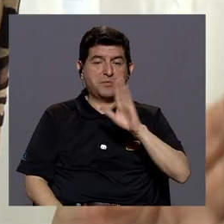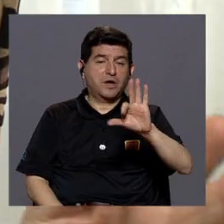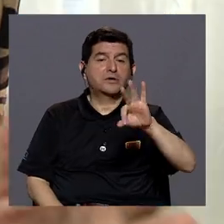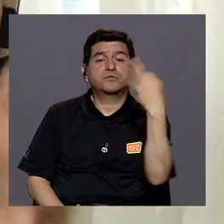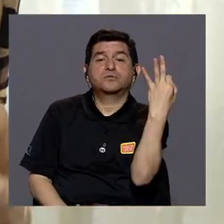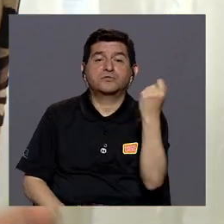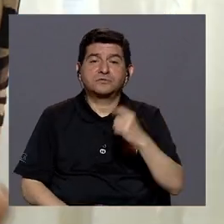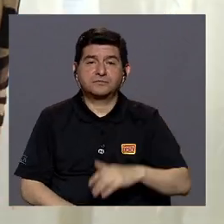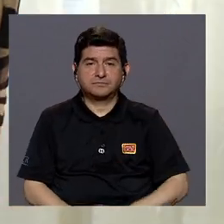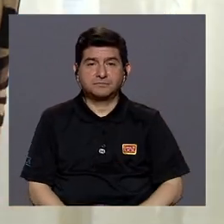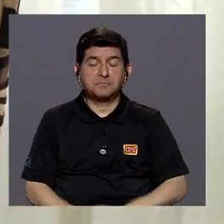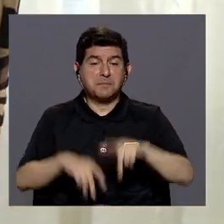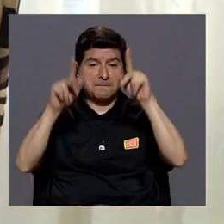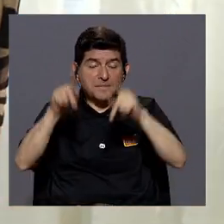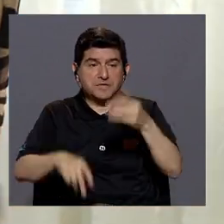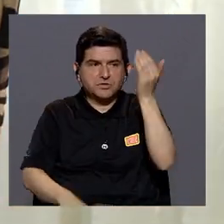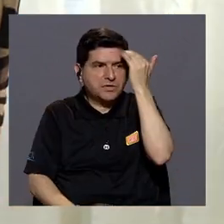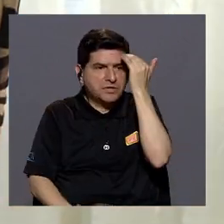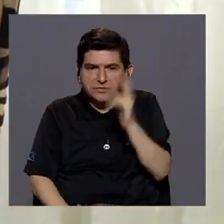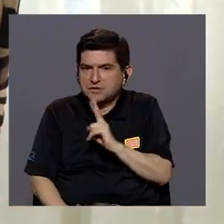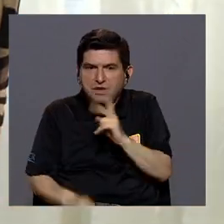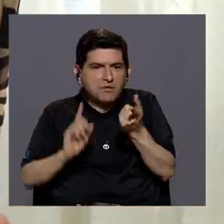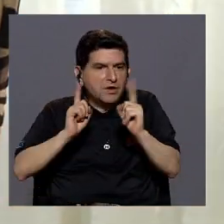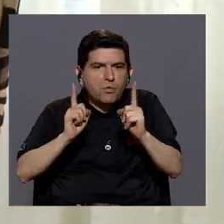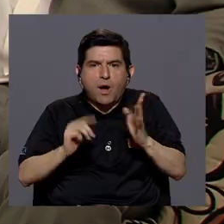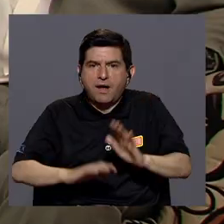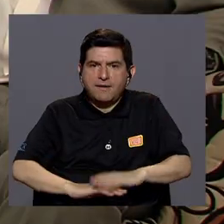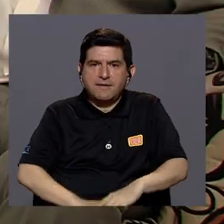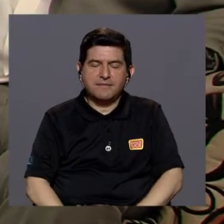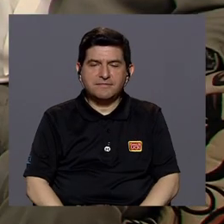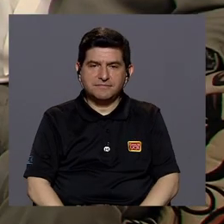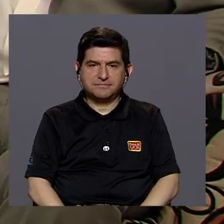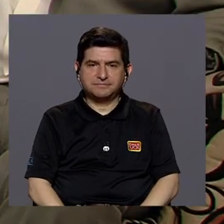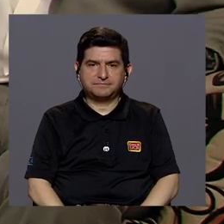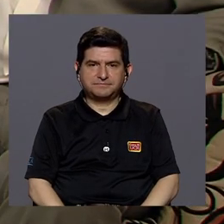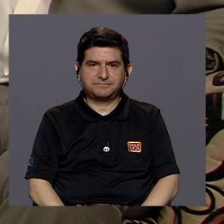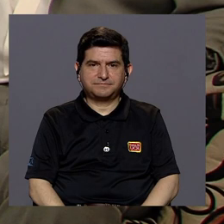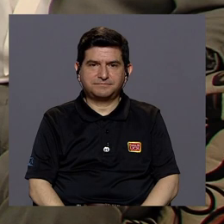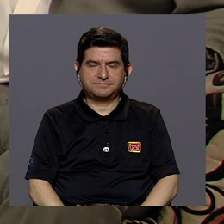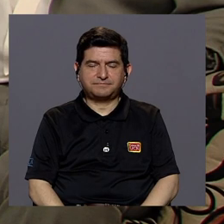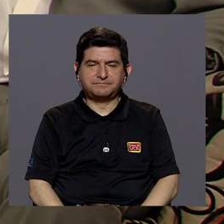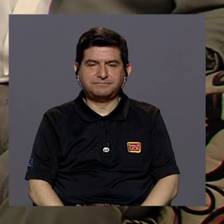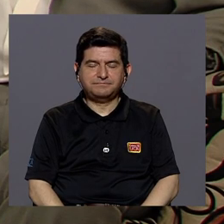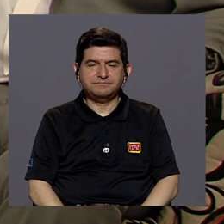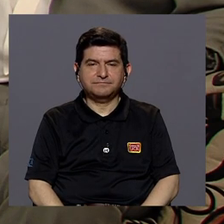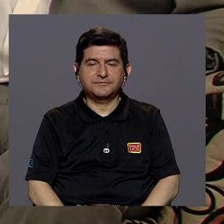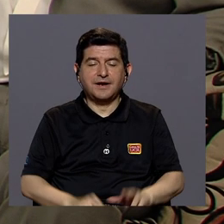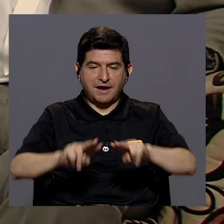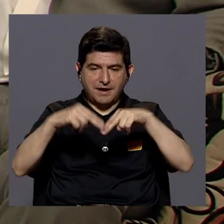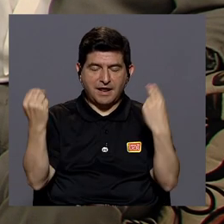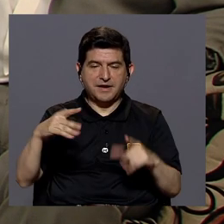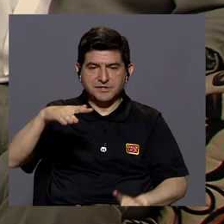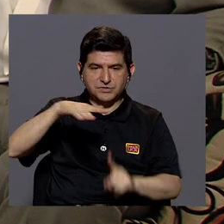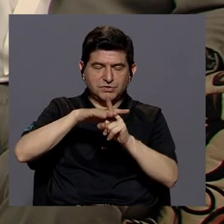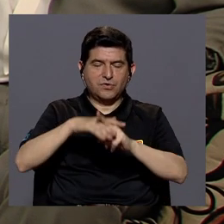Entonces la gente no sabía cuál era la verdad verdadera. La Nación en el 46 sale en